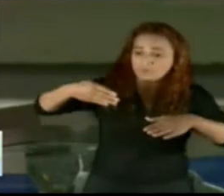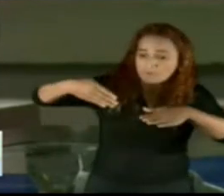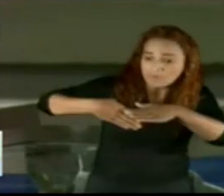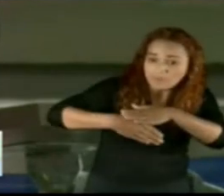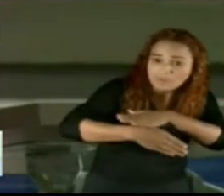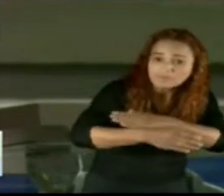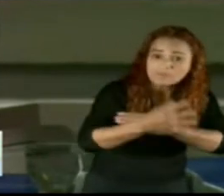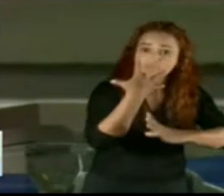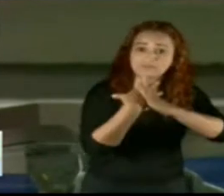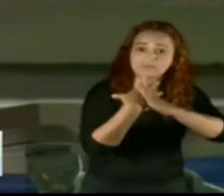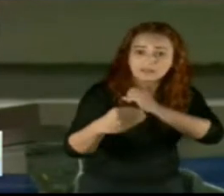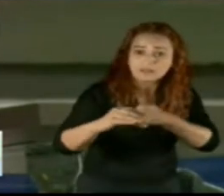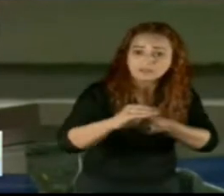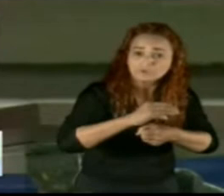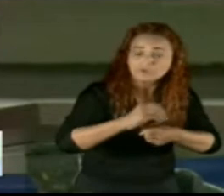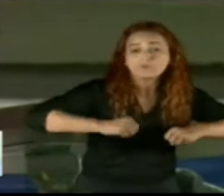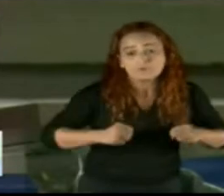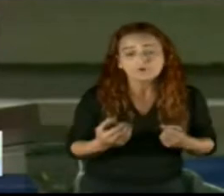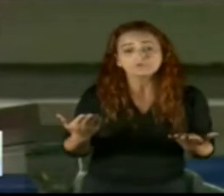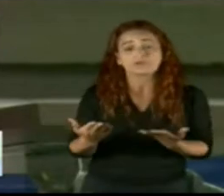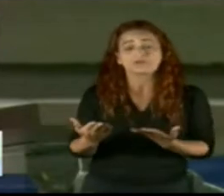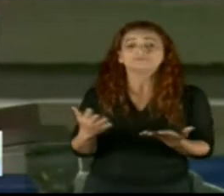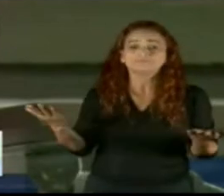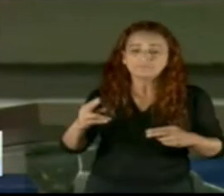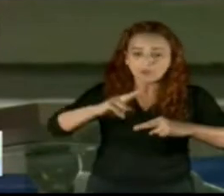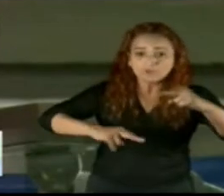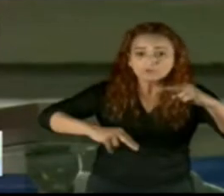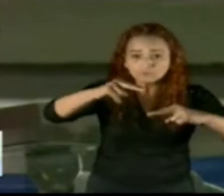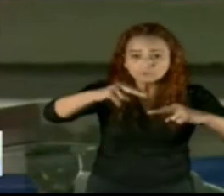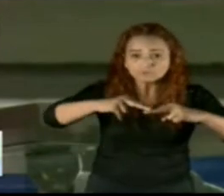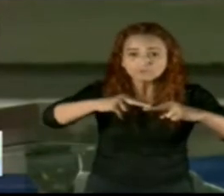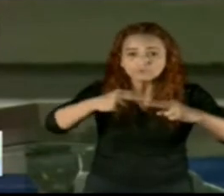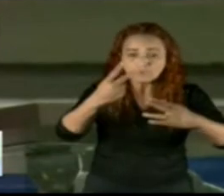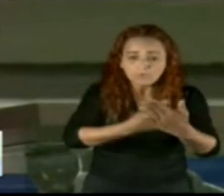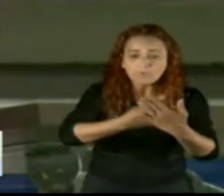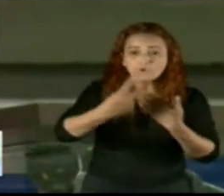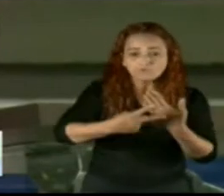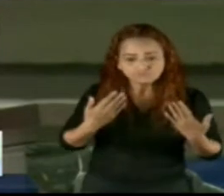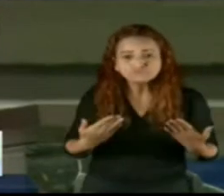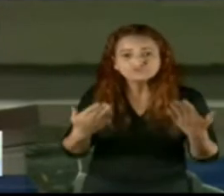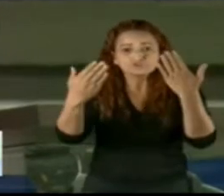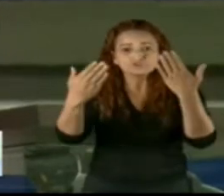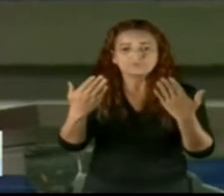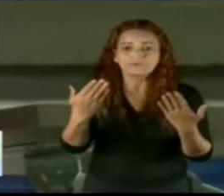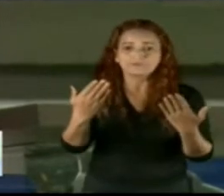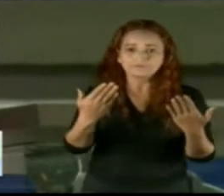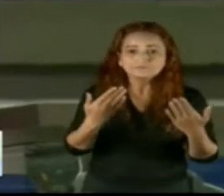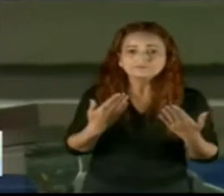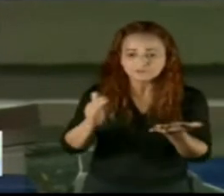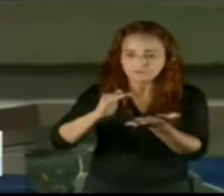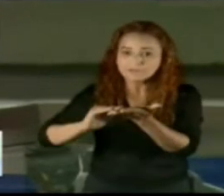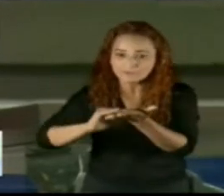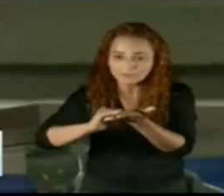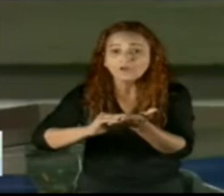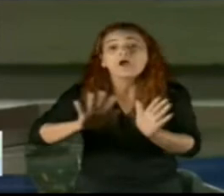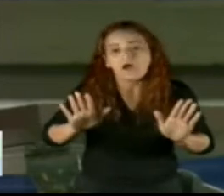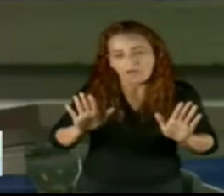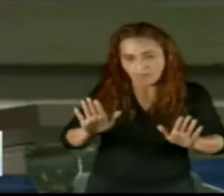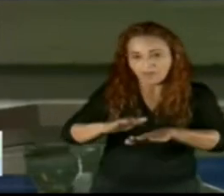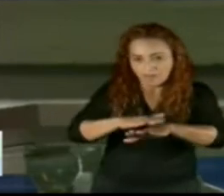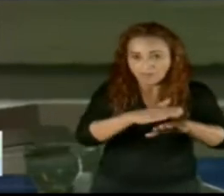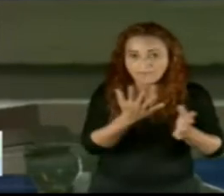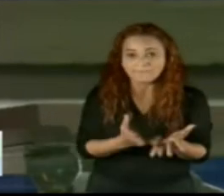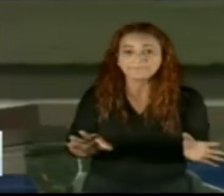entradas y salidas de Bogotá. Obras como estas mitigan un poco el impacto que tenemos acá en Bogotá, sin desconocer,